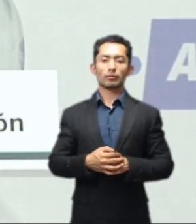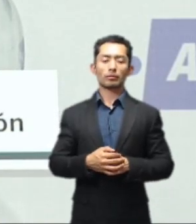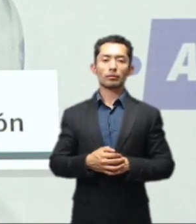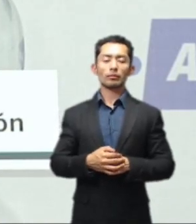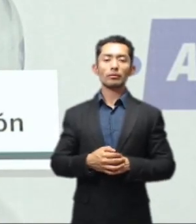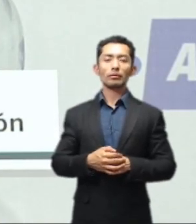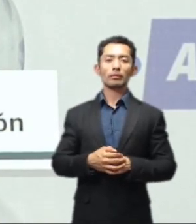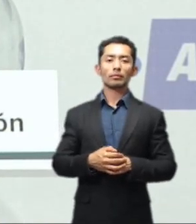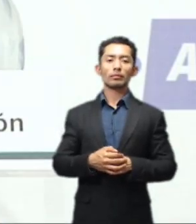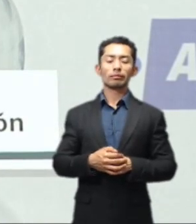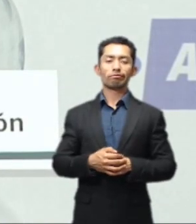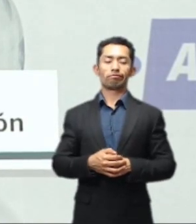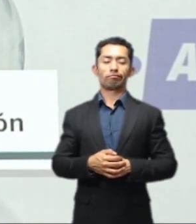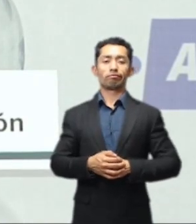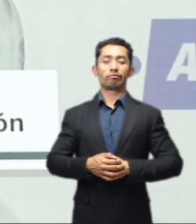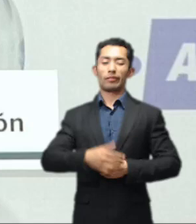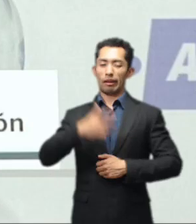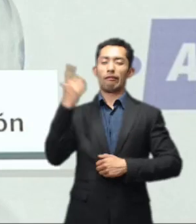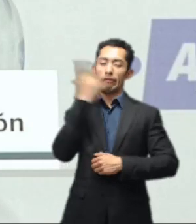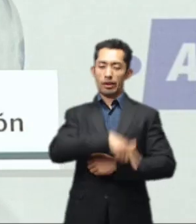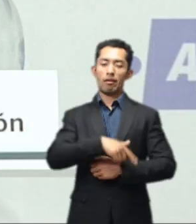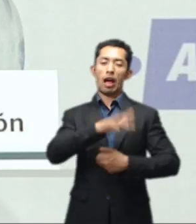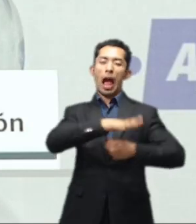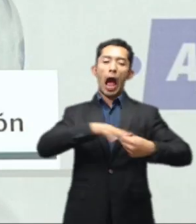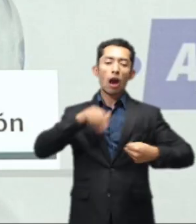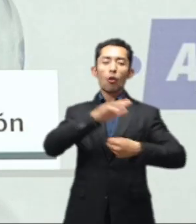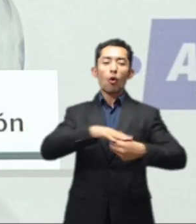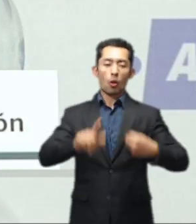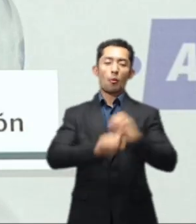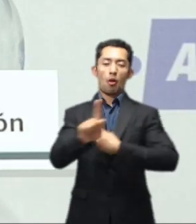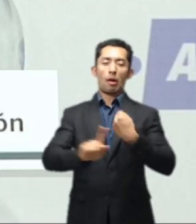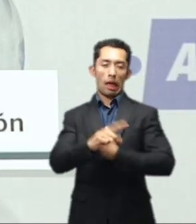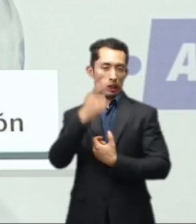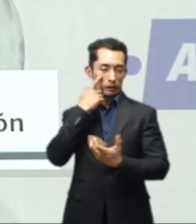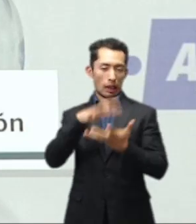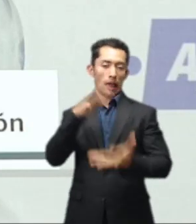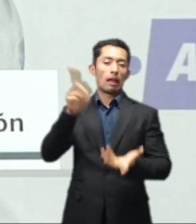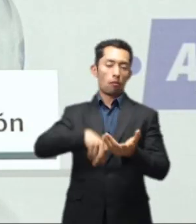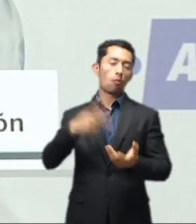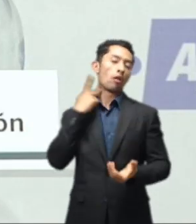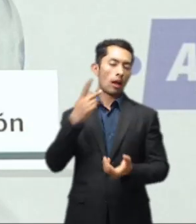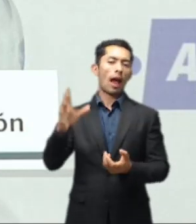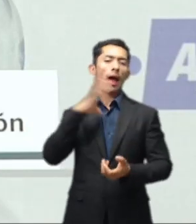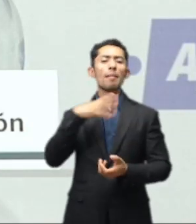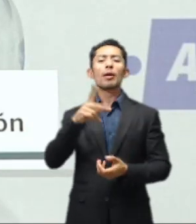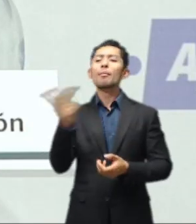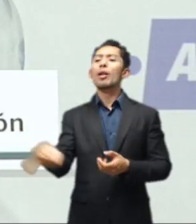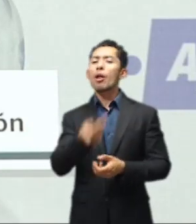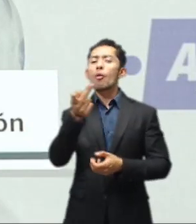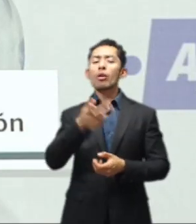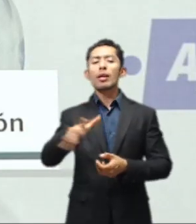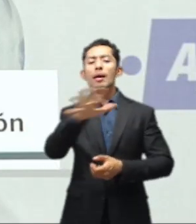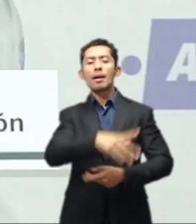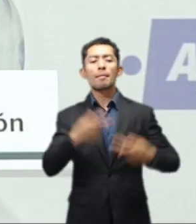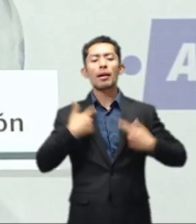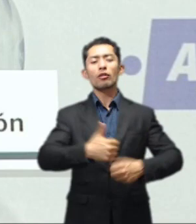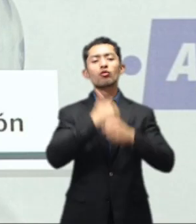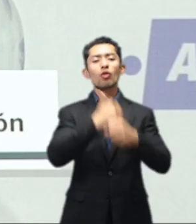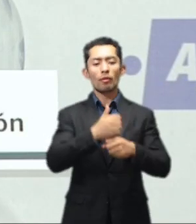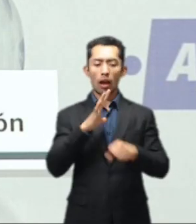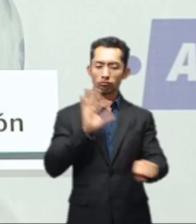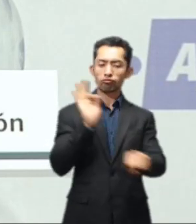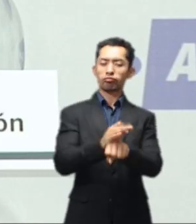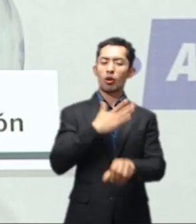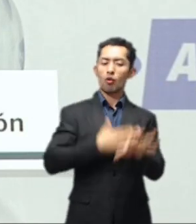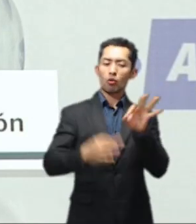es tristemente los casos de acoso son muy comunes en el ámbito político cómo garantizarán a las víctimas Seguridad y